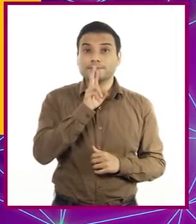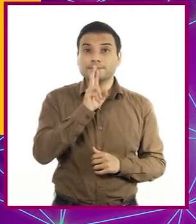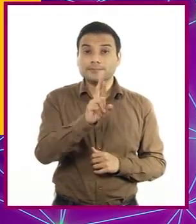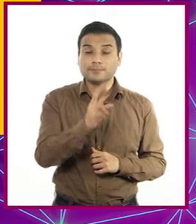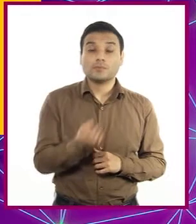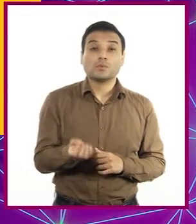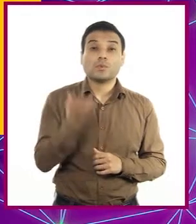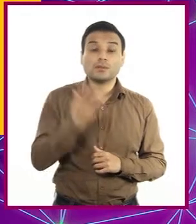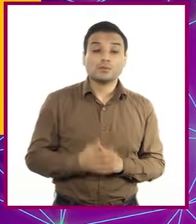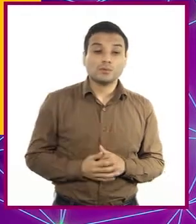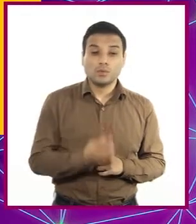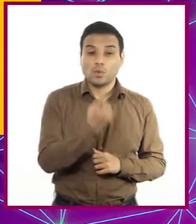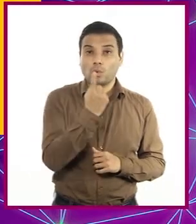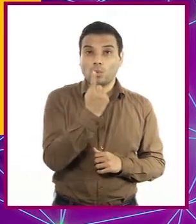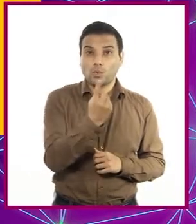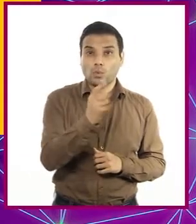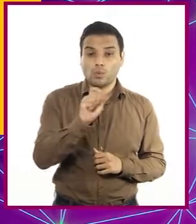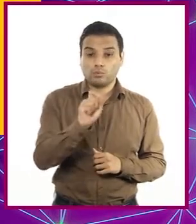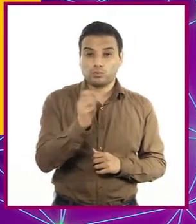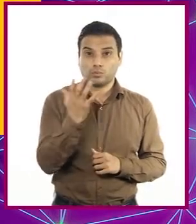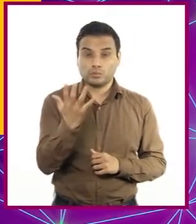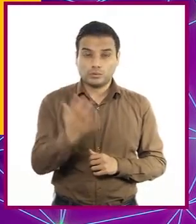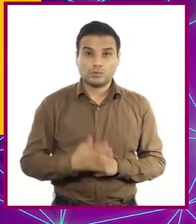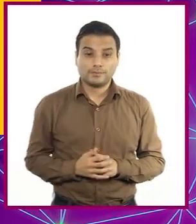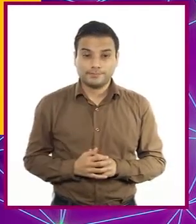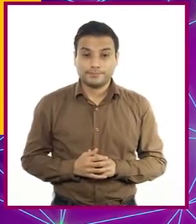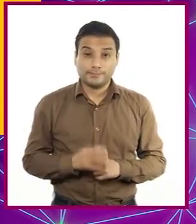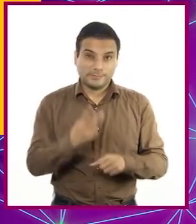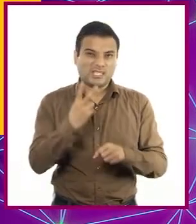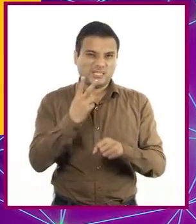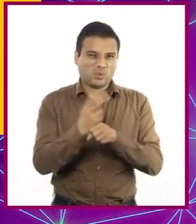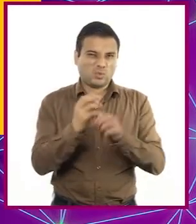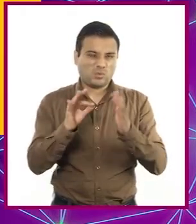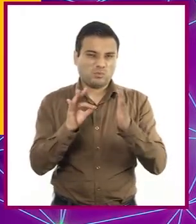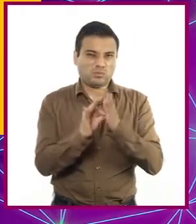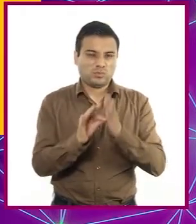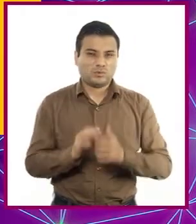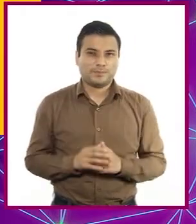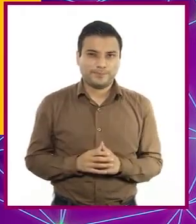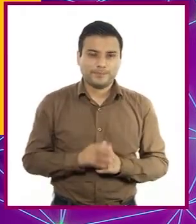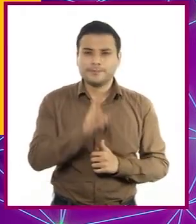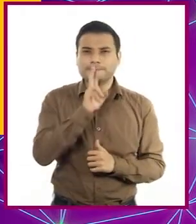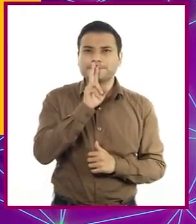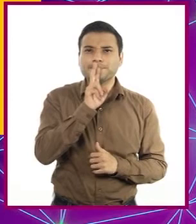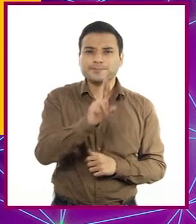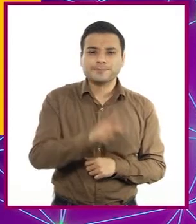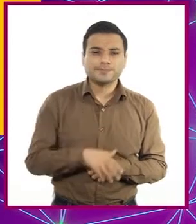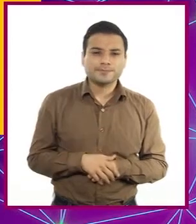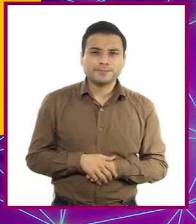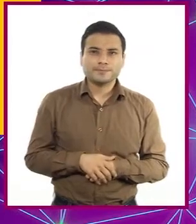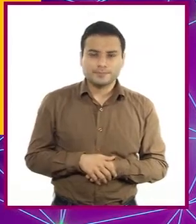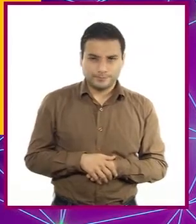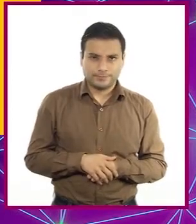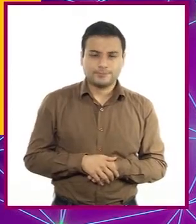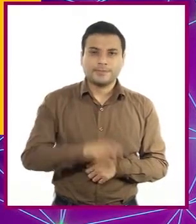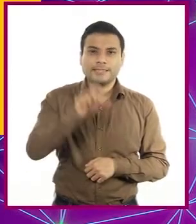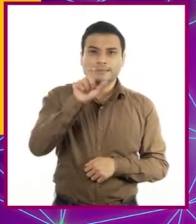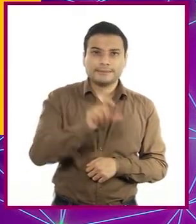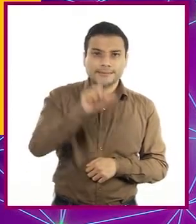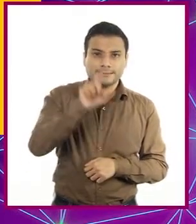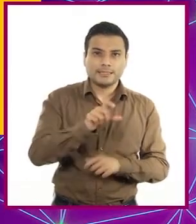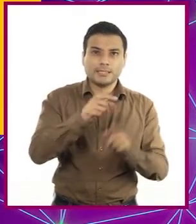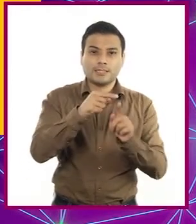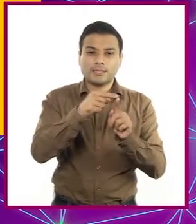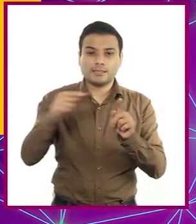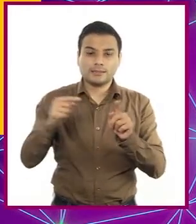x es 1.5. En la segunda coordenada, el cociente del valor de y entre el valor de